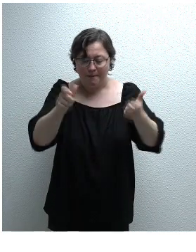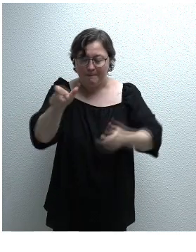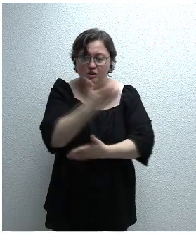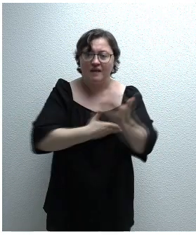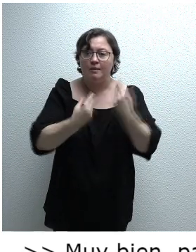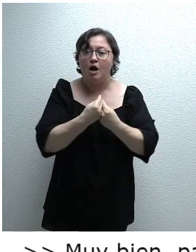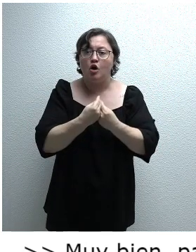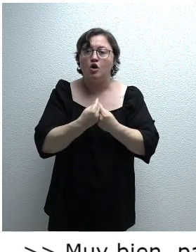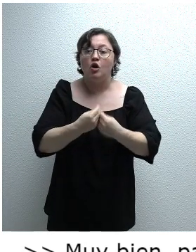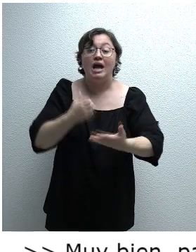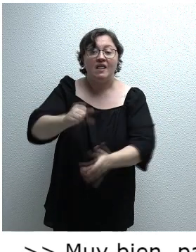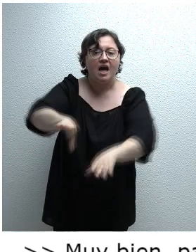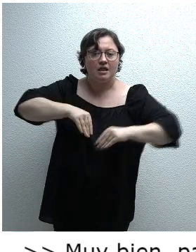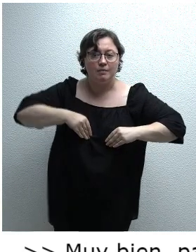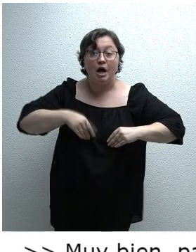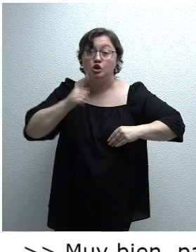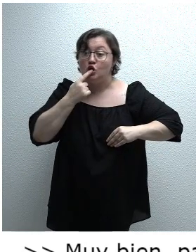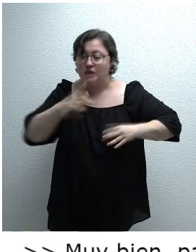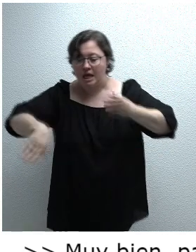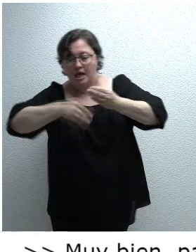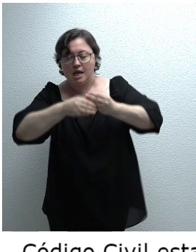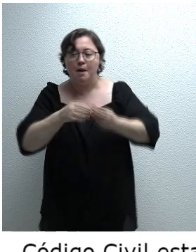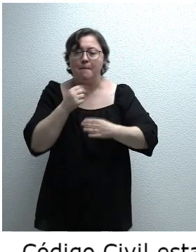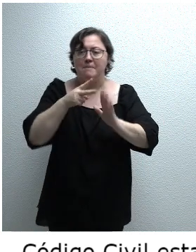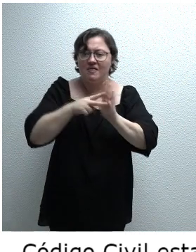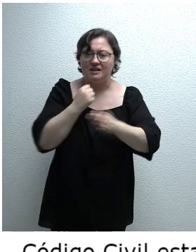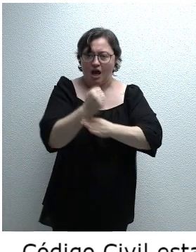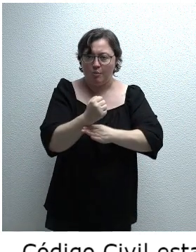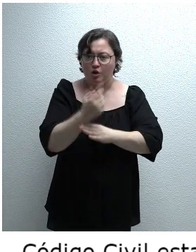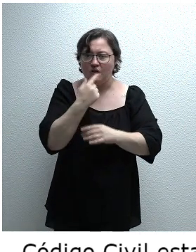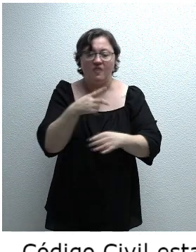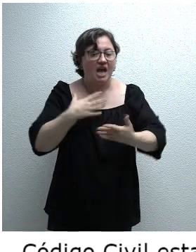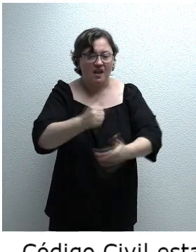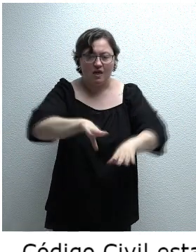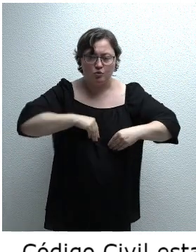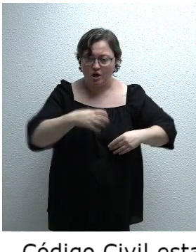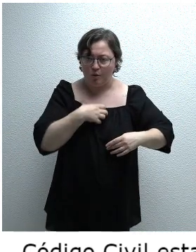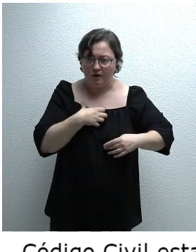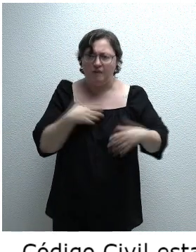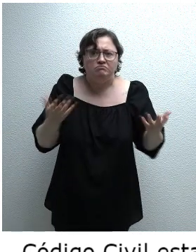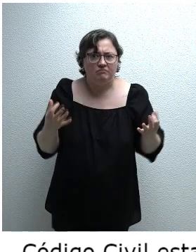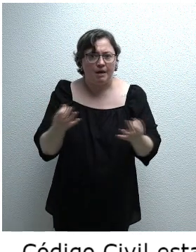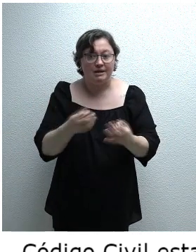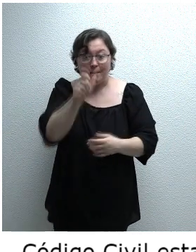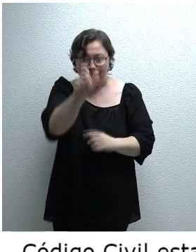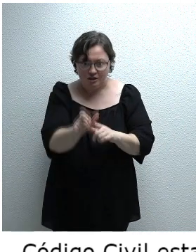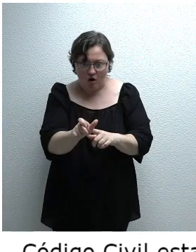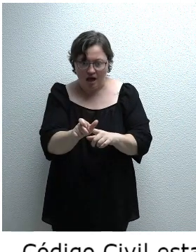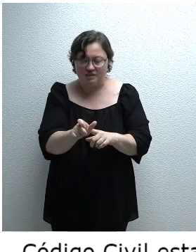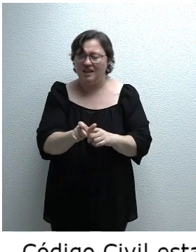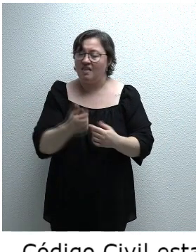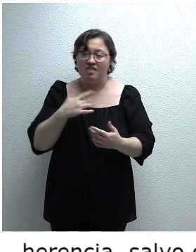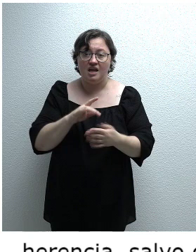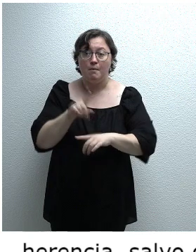discapacidad podrán aceptar la herencia, salvo que se hubiera adoptado medidas de apoyo que dispusieran lo contrario. ¿Qué sucede con aquellas personas que por grave